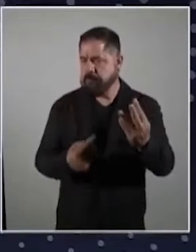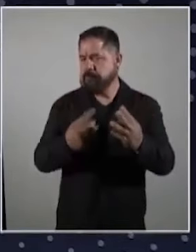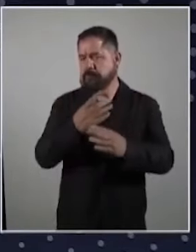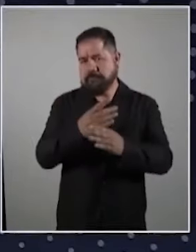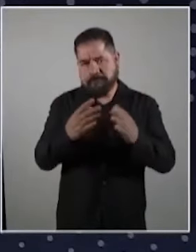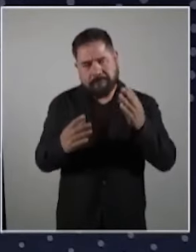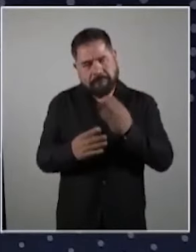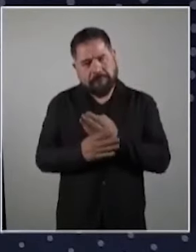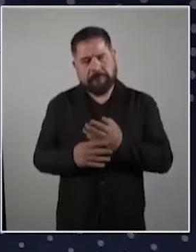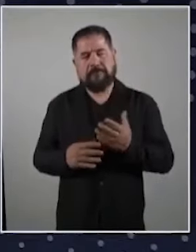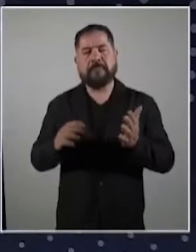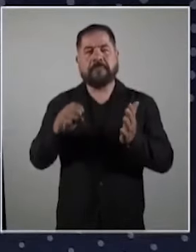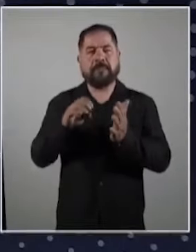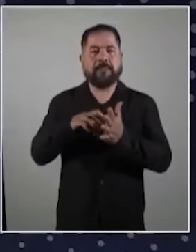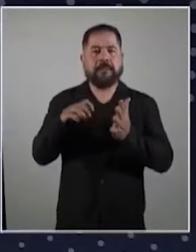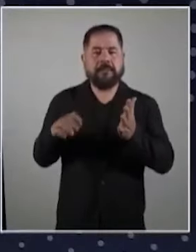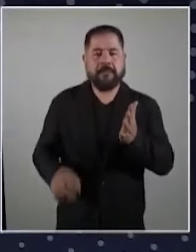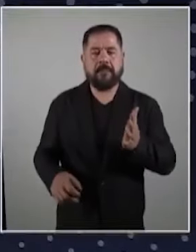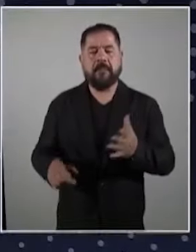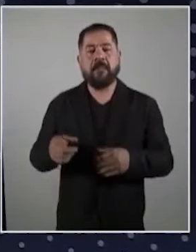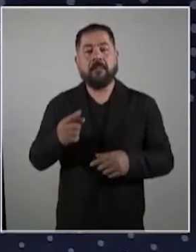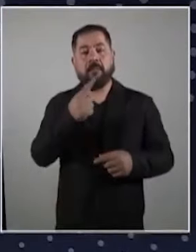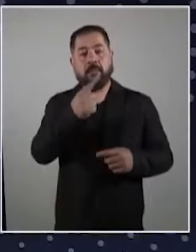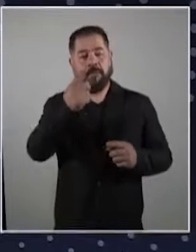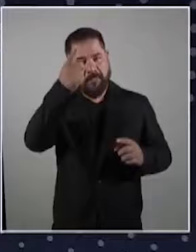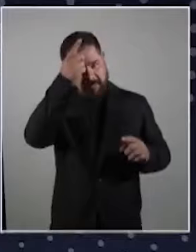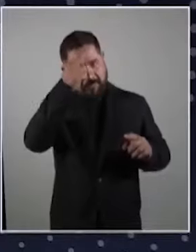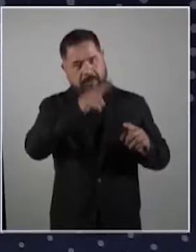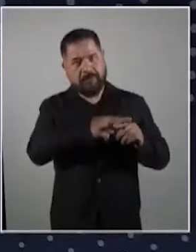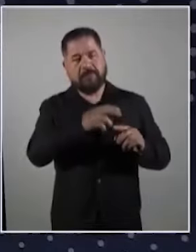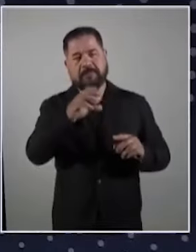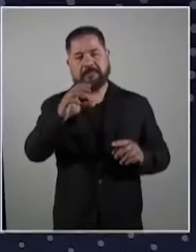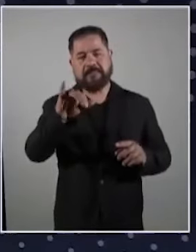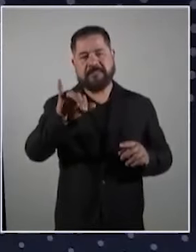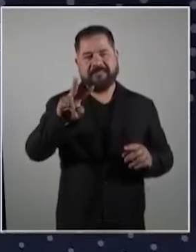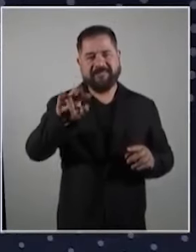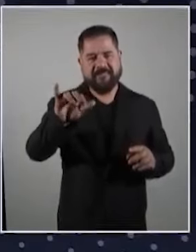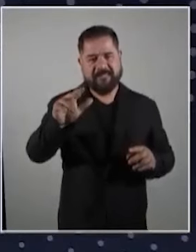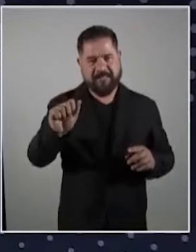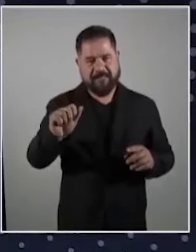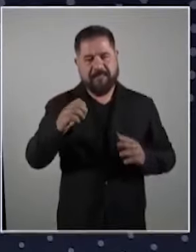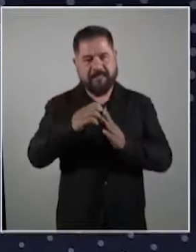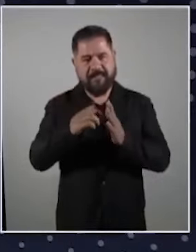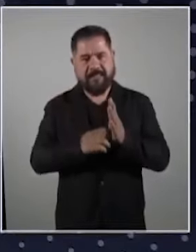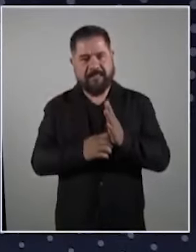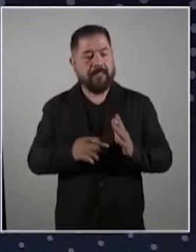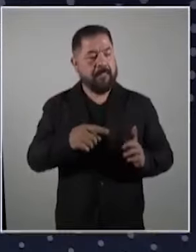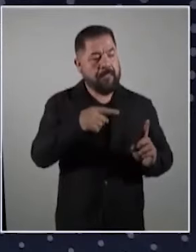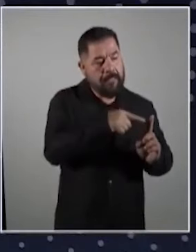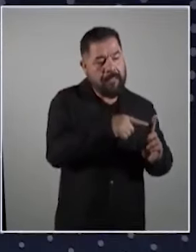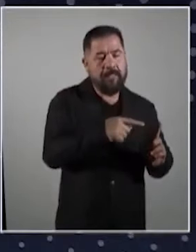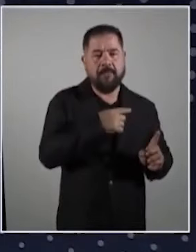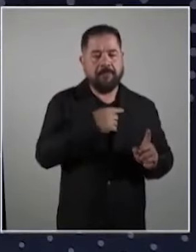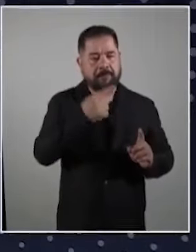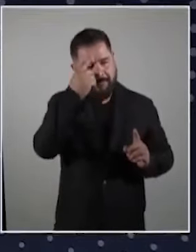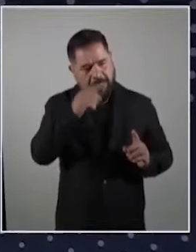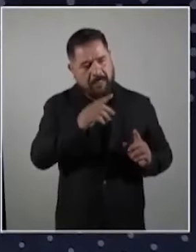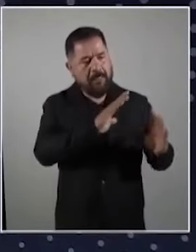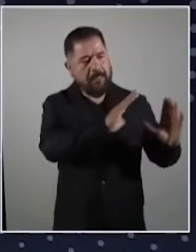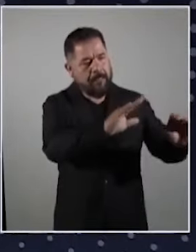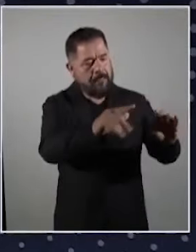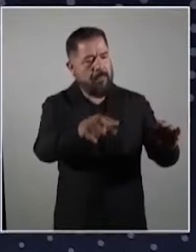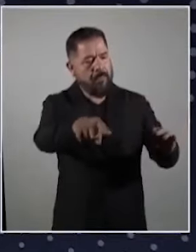emana la la dirección de cívica y ética que tiene la firme finalidad de facilitar y mejorar la convivencia de